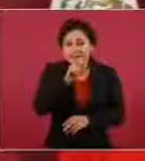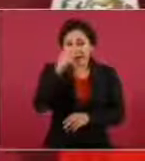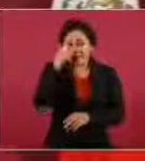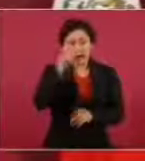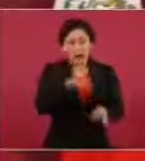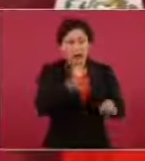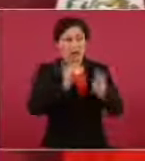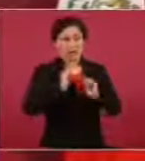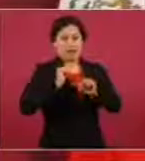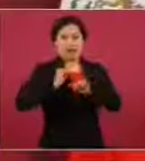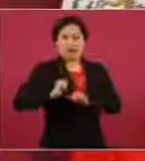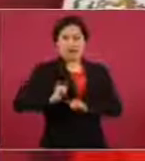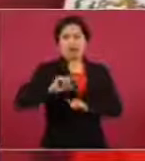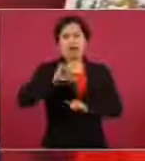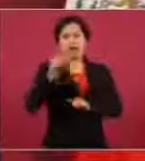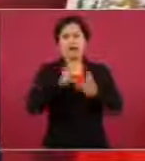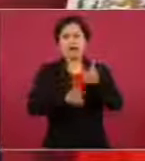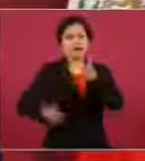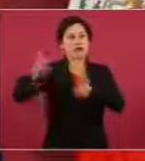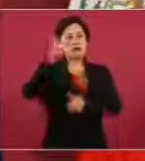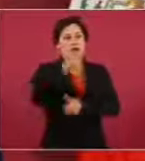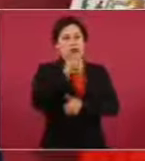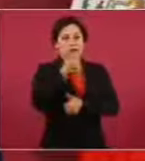ya